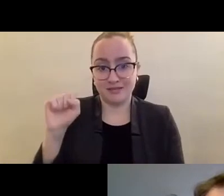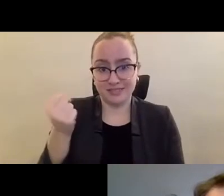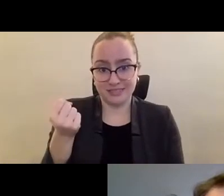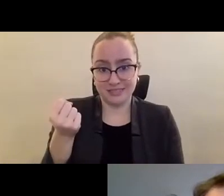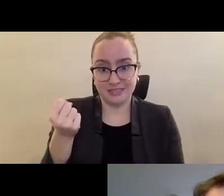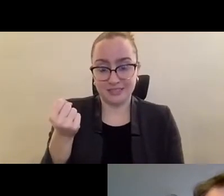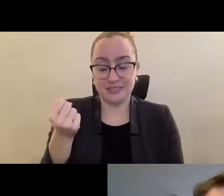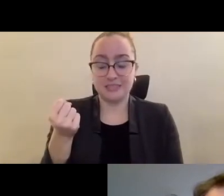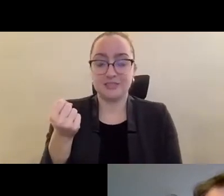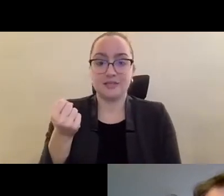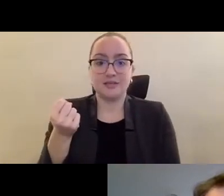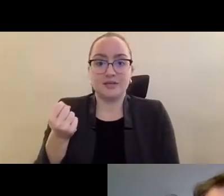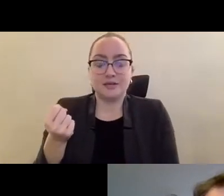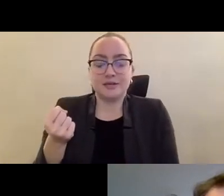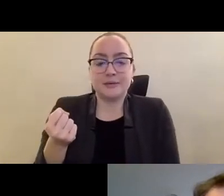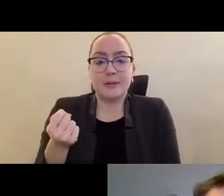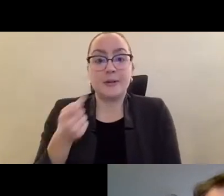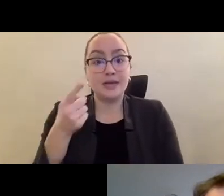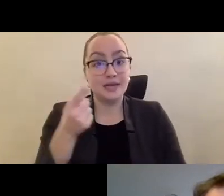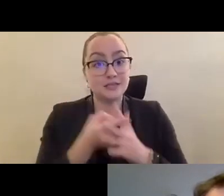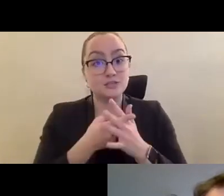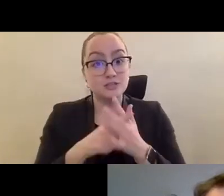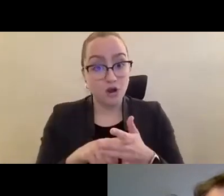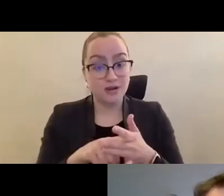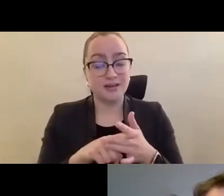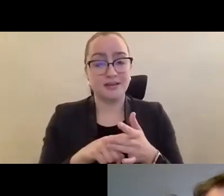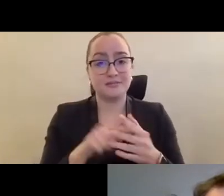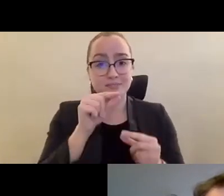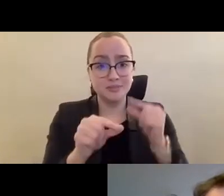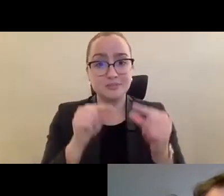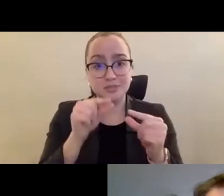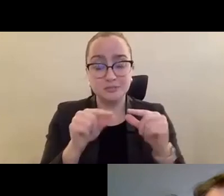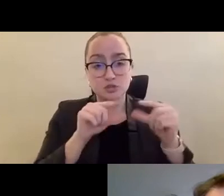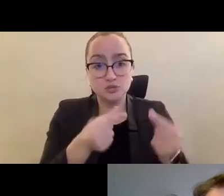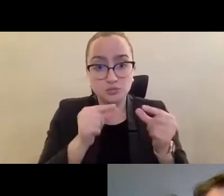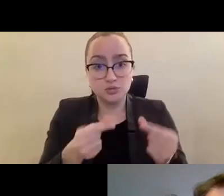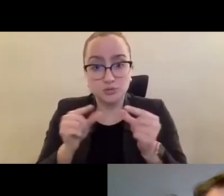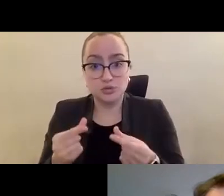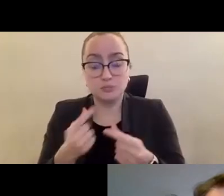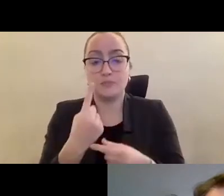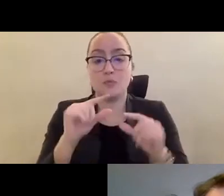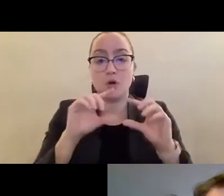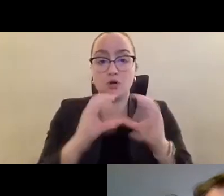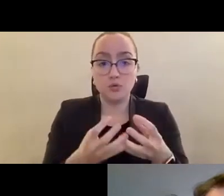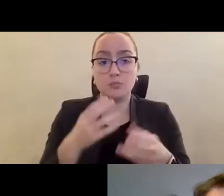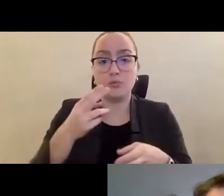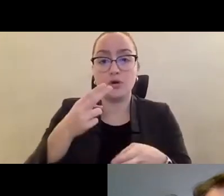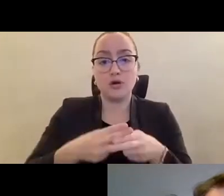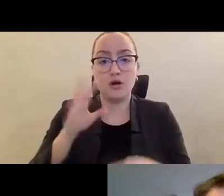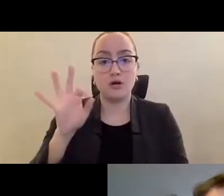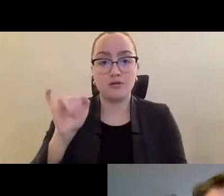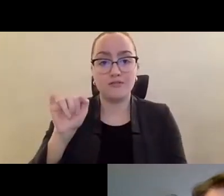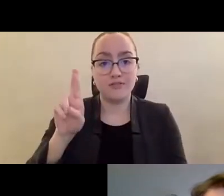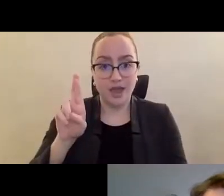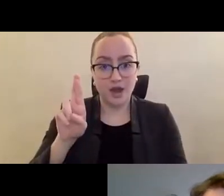Y entonces él empezó estos grupos de odio, estos grupos, empezando en